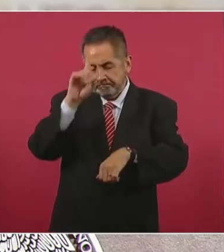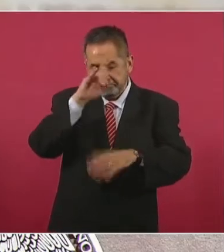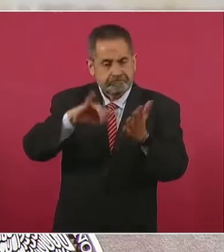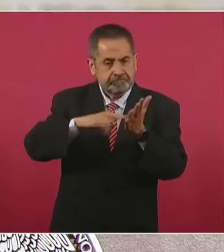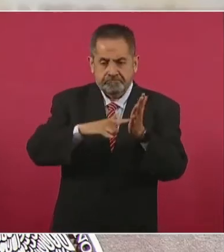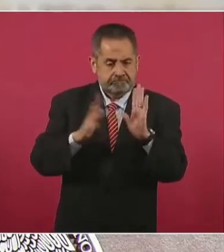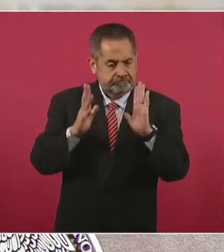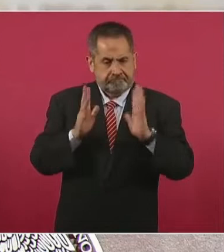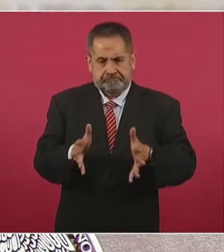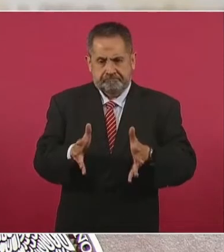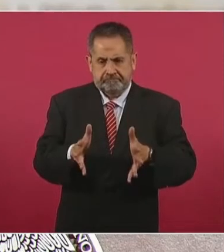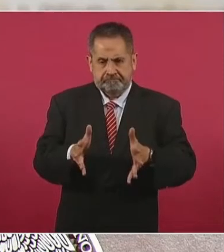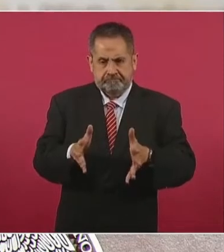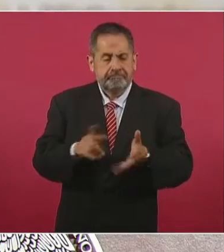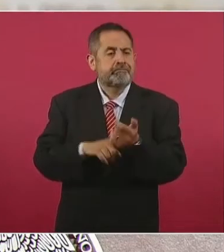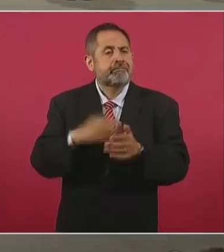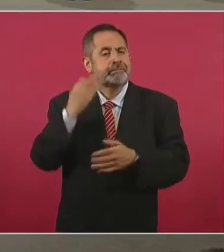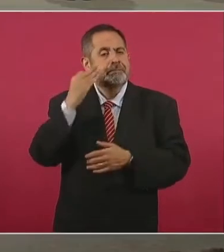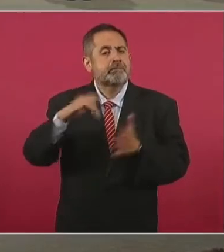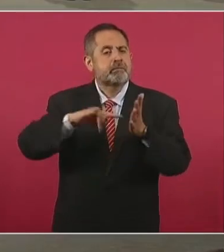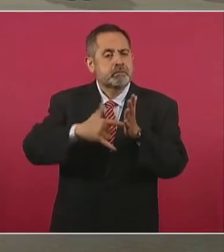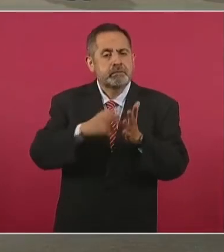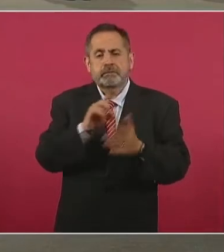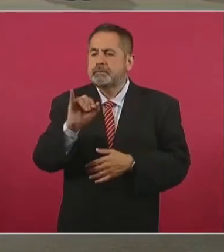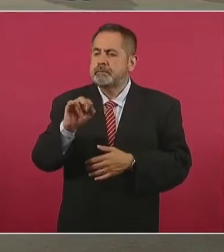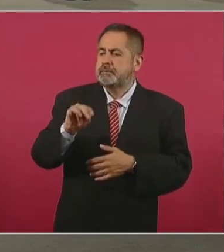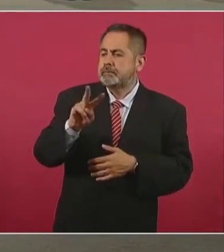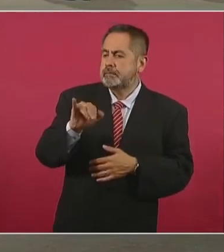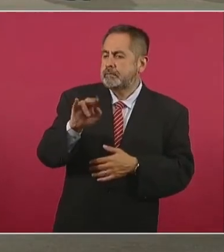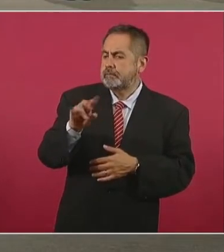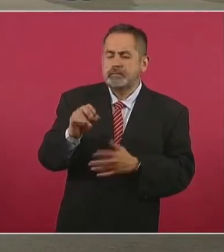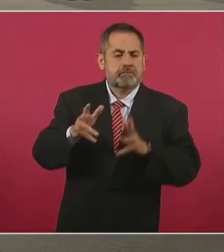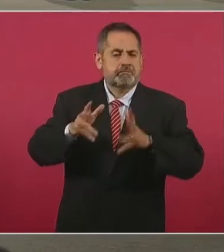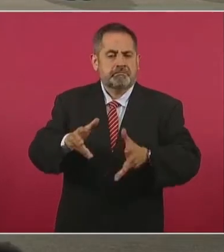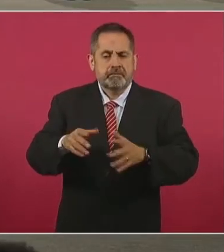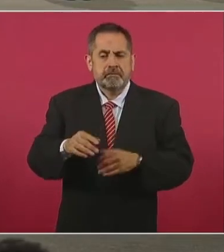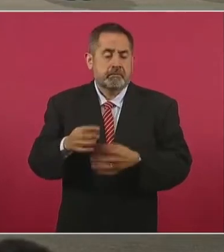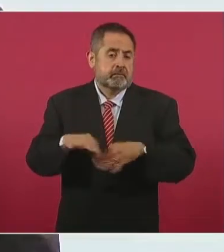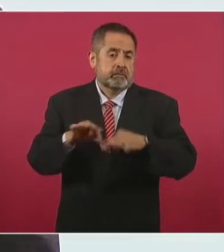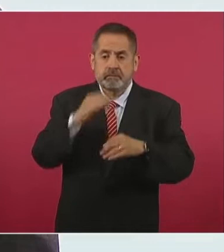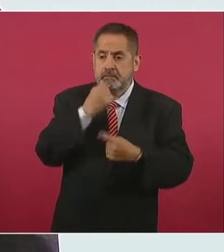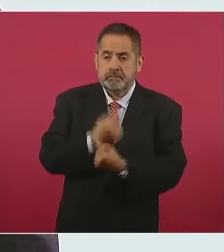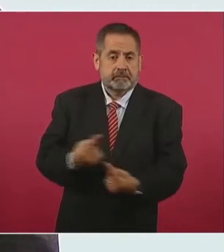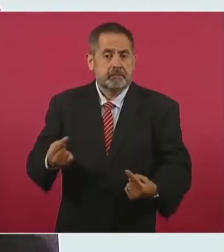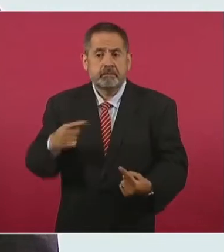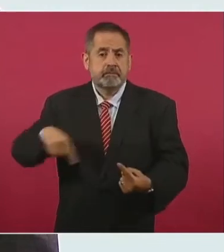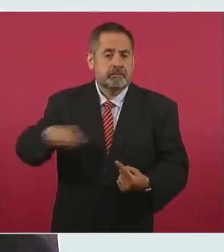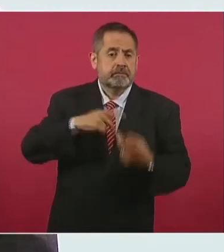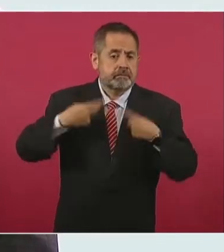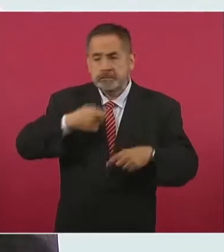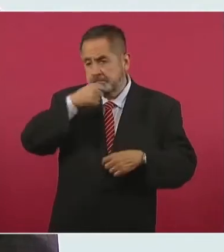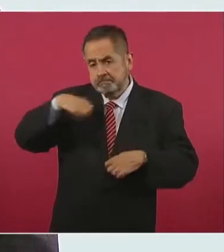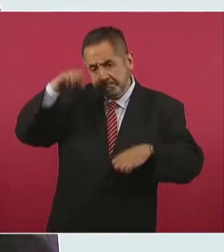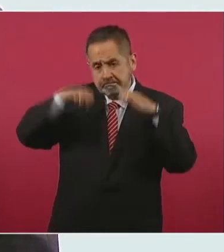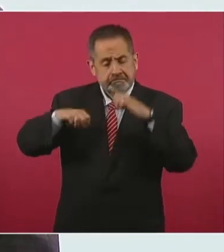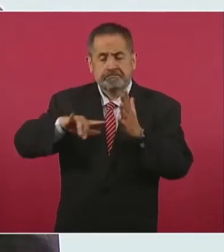recomiendan mantener el horario de invierno de forma permanente, en especial para niños y las personas de edad